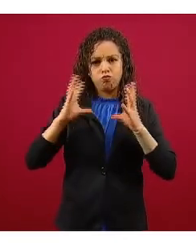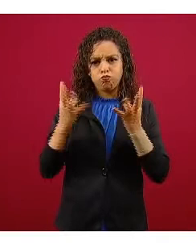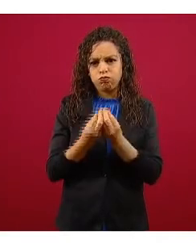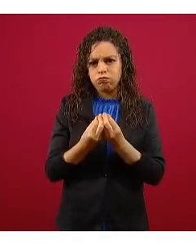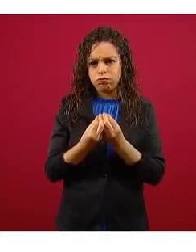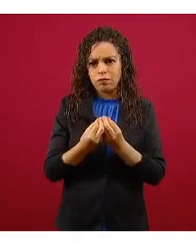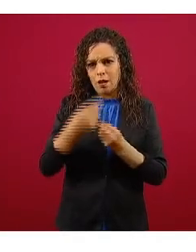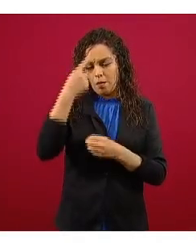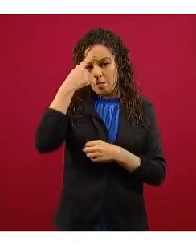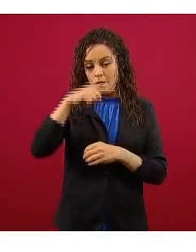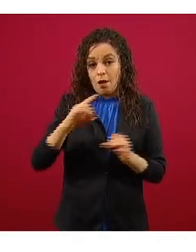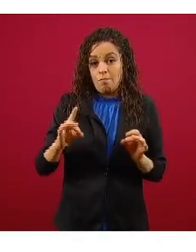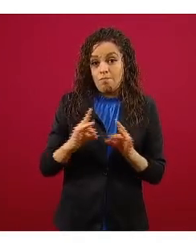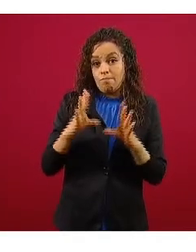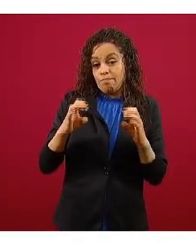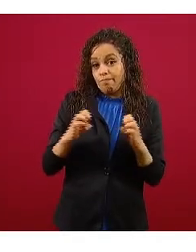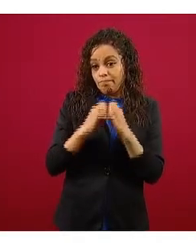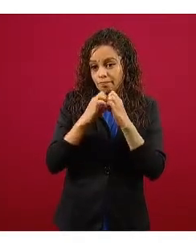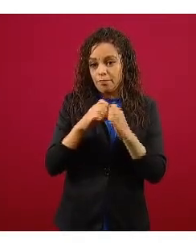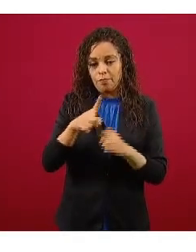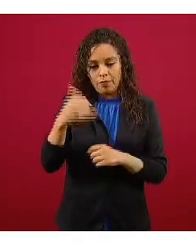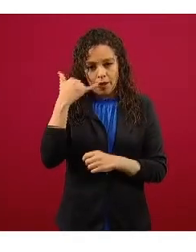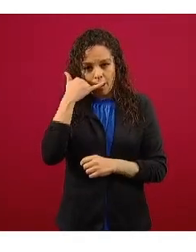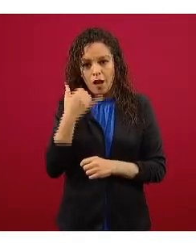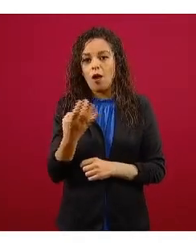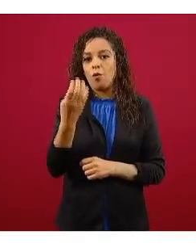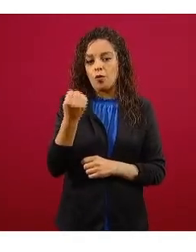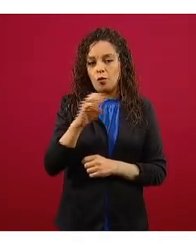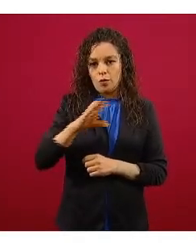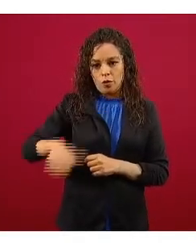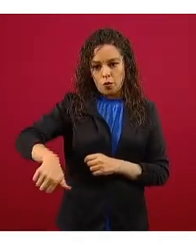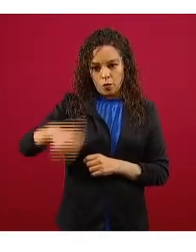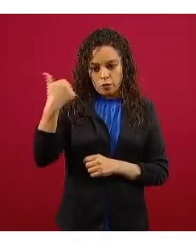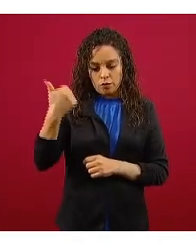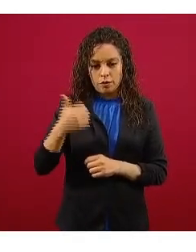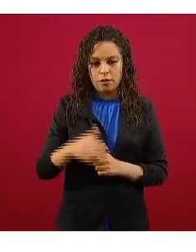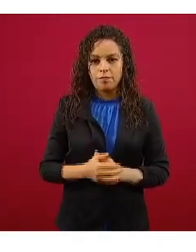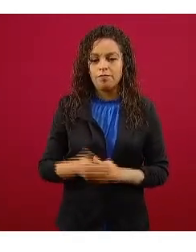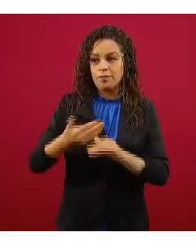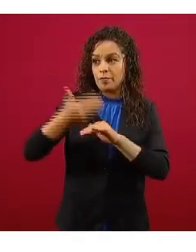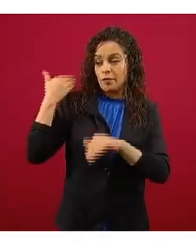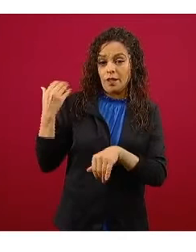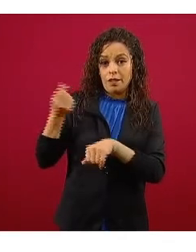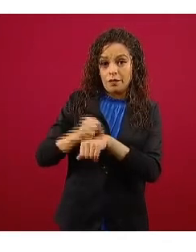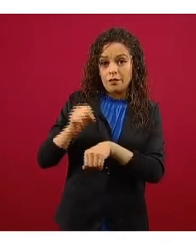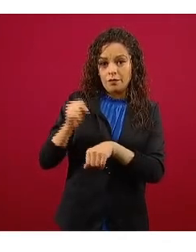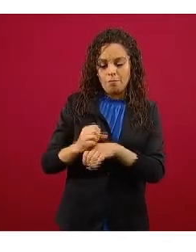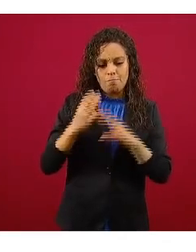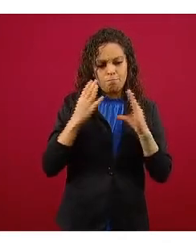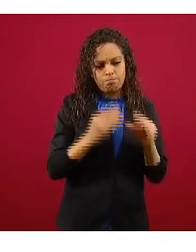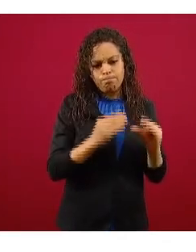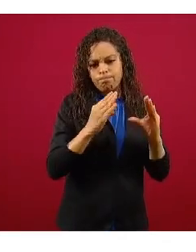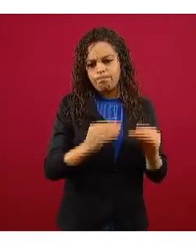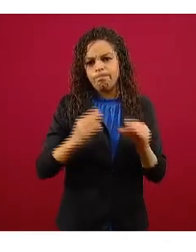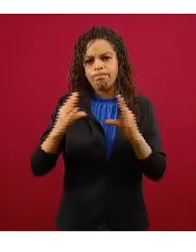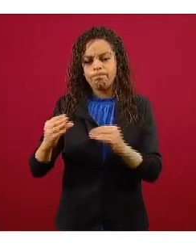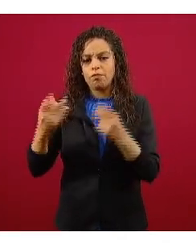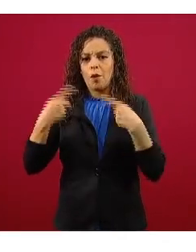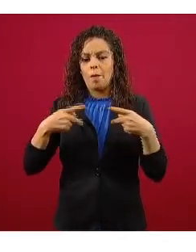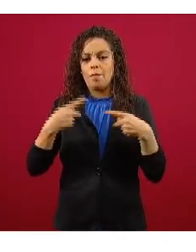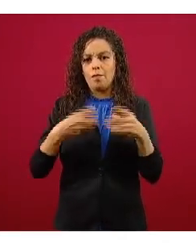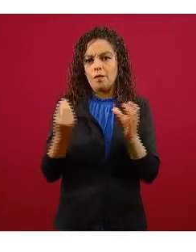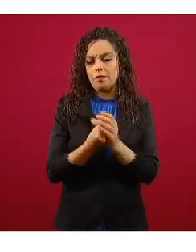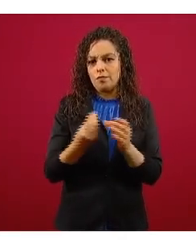lo que tenemos es personal entrenado. Desde hace varias semanas se entrenó específicamente para COVID. Desde hace